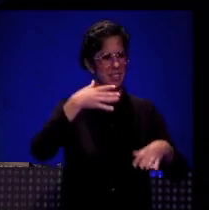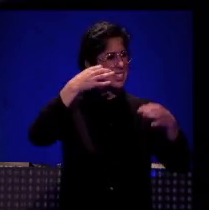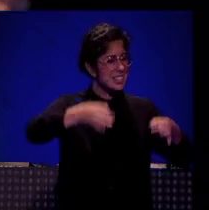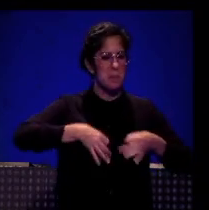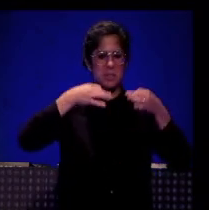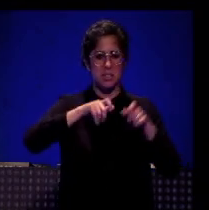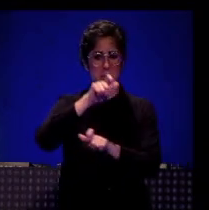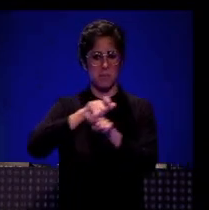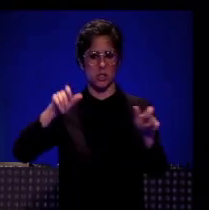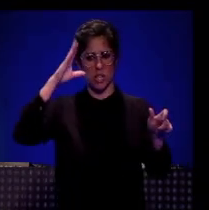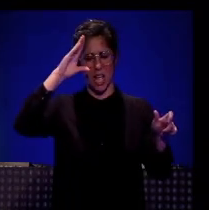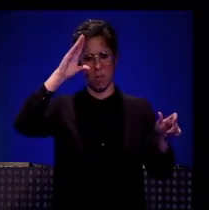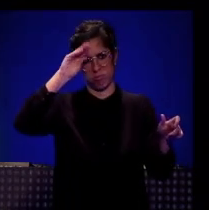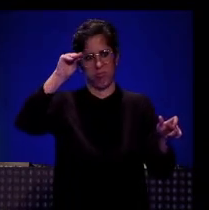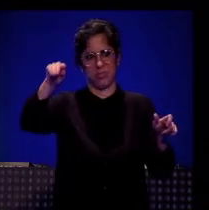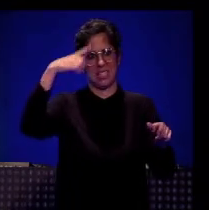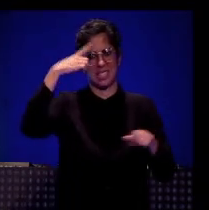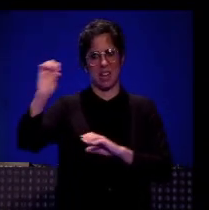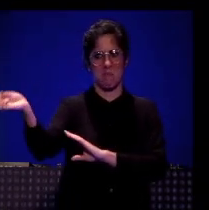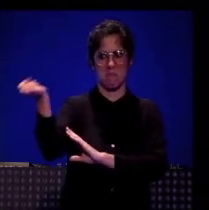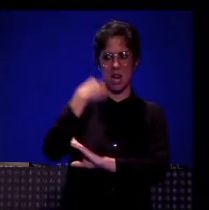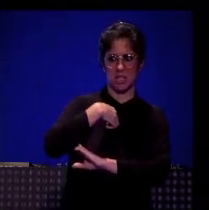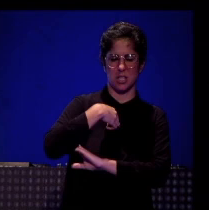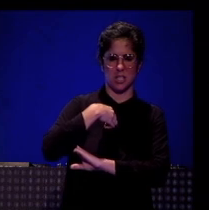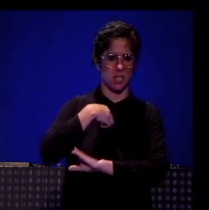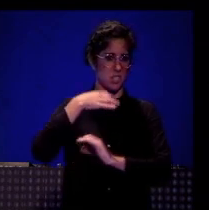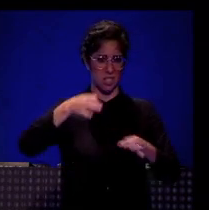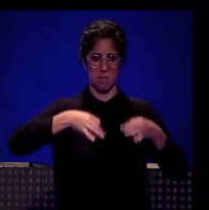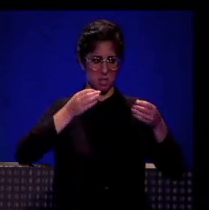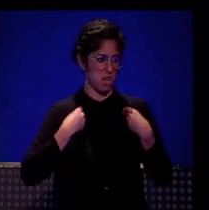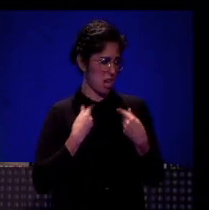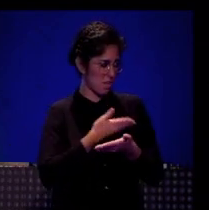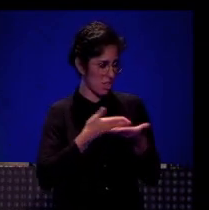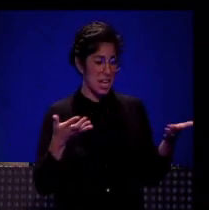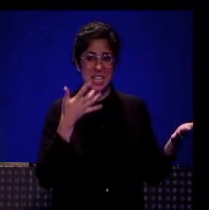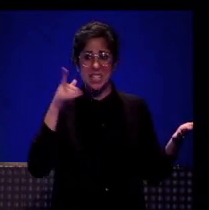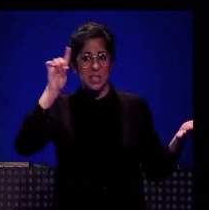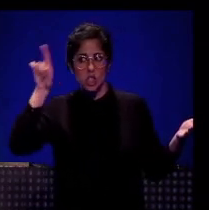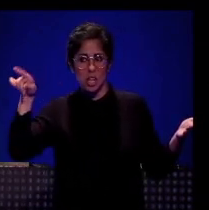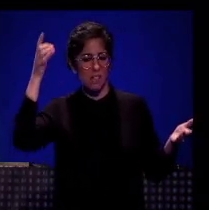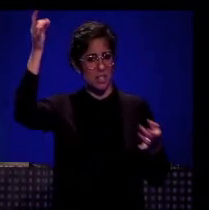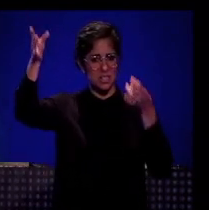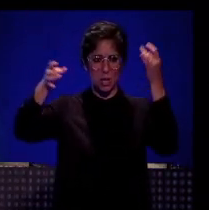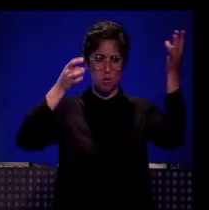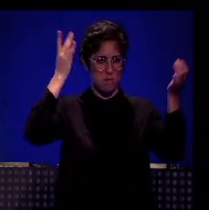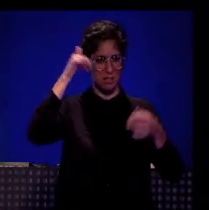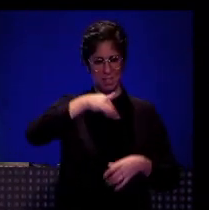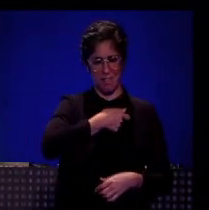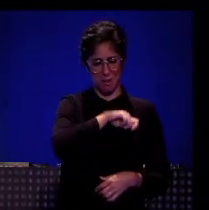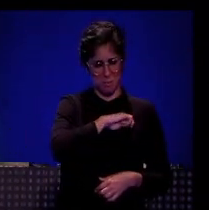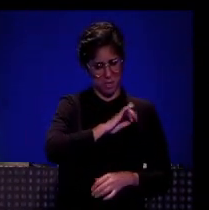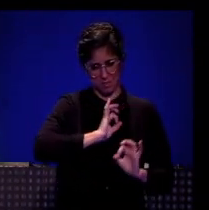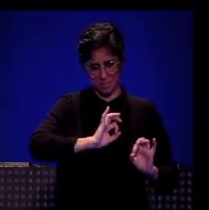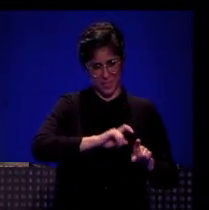supuesto siempre pero en la vida y si no lo sabe sólo inventa otro lo hace creer no esto ocurre mucho aquí en españa pues simplemente